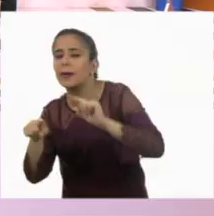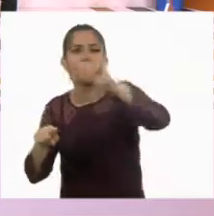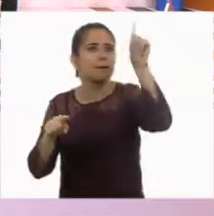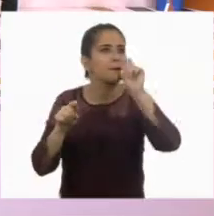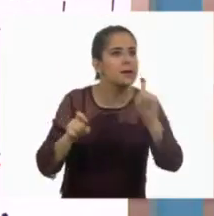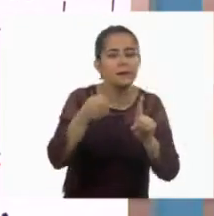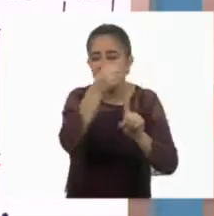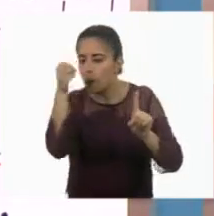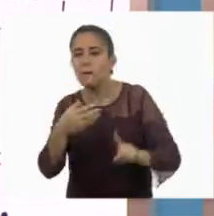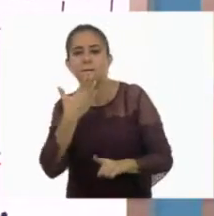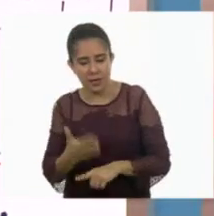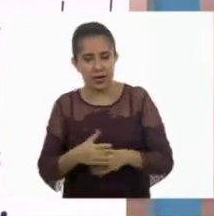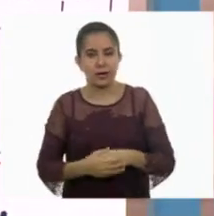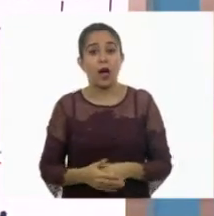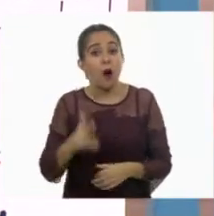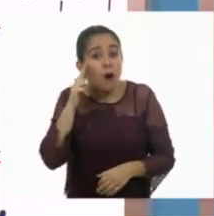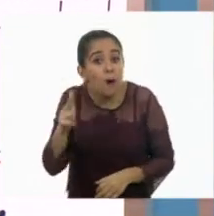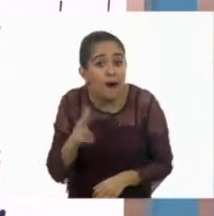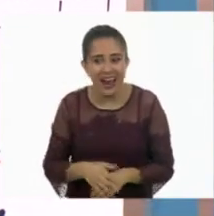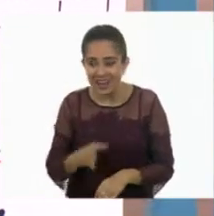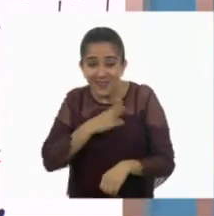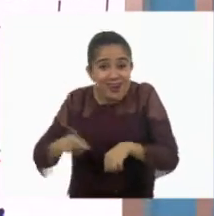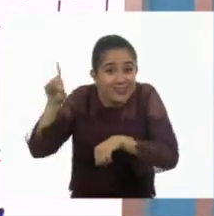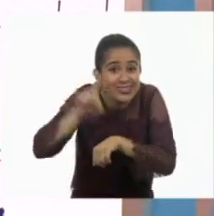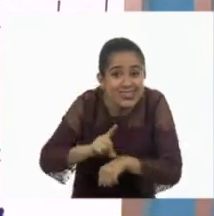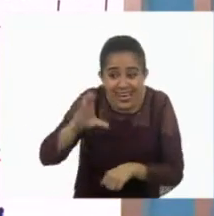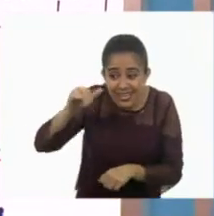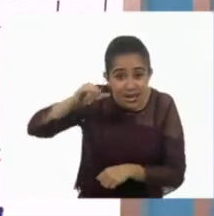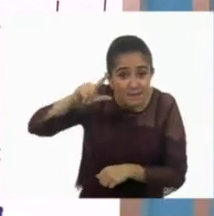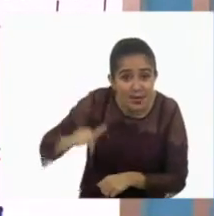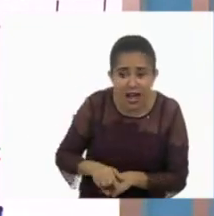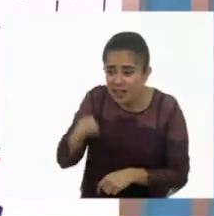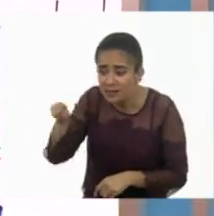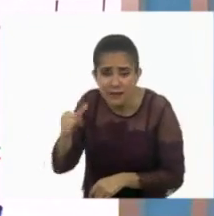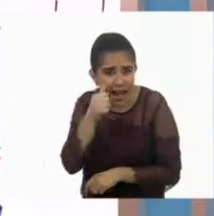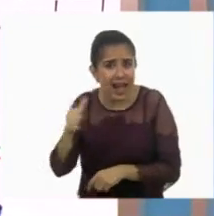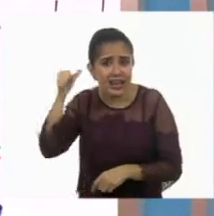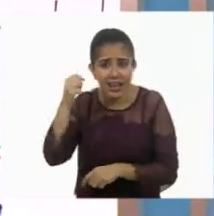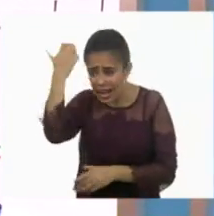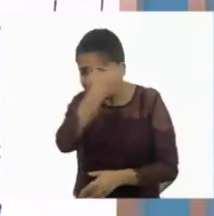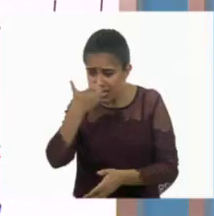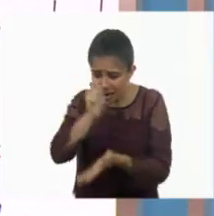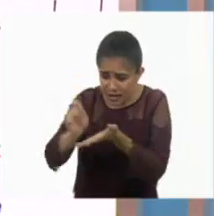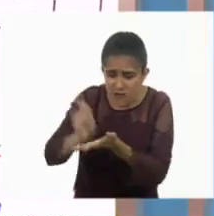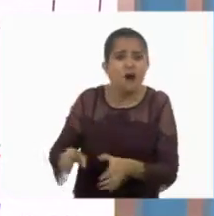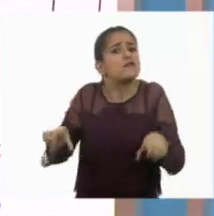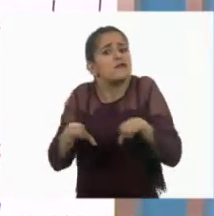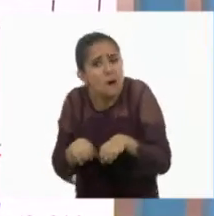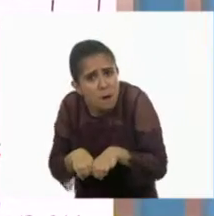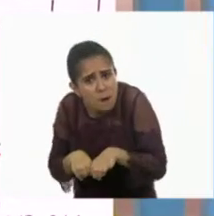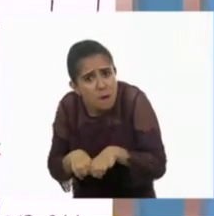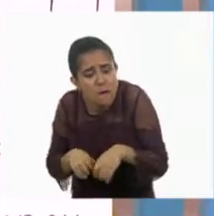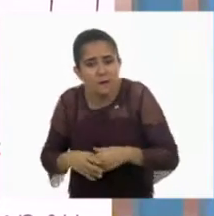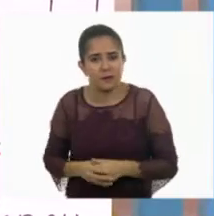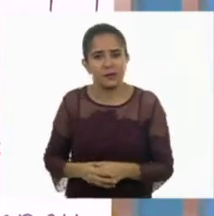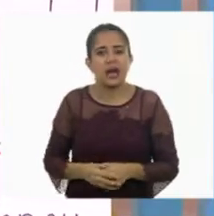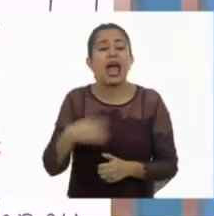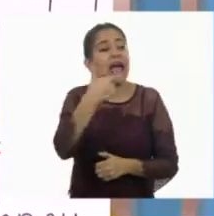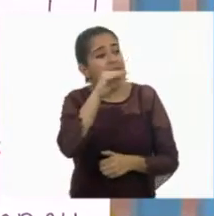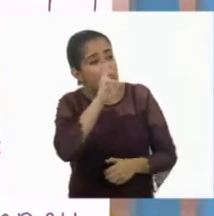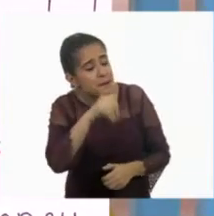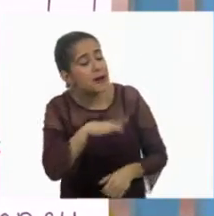signos, dice... Buenos días, Camila. ¿Cómo te fue en el examen de ayer? Buenos días, Germán. Me fue muy